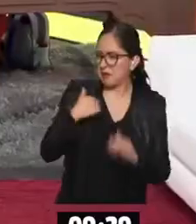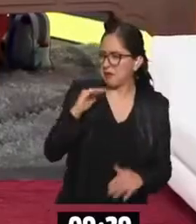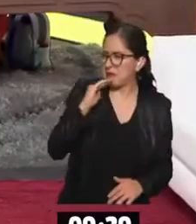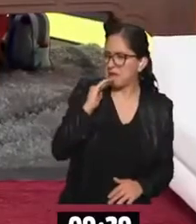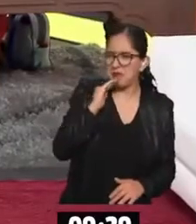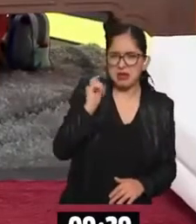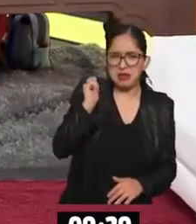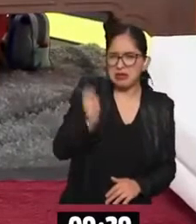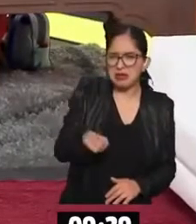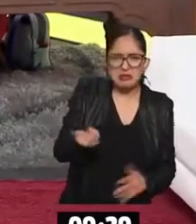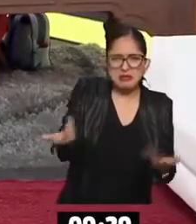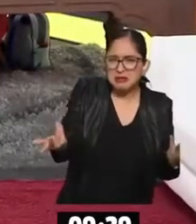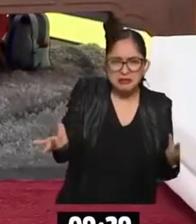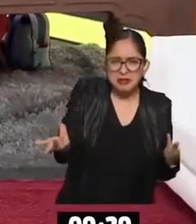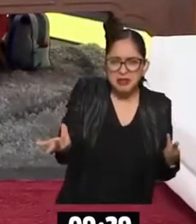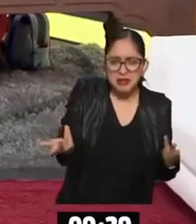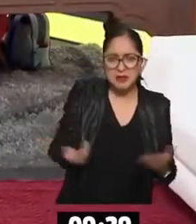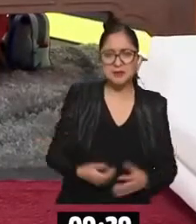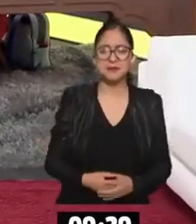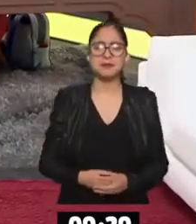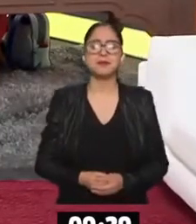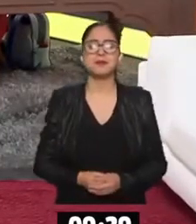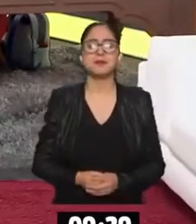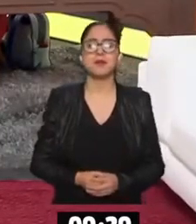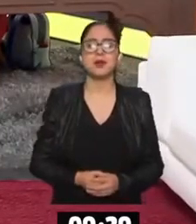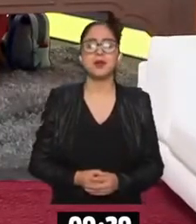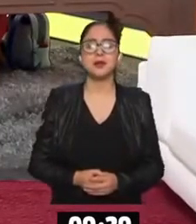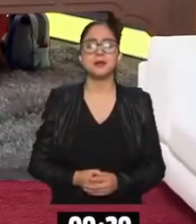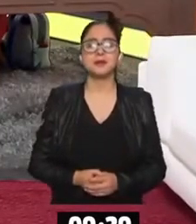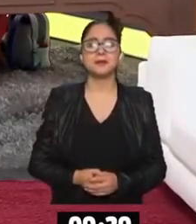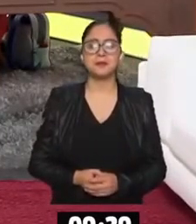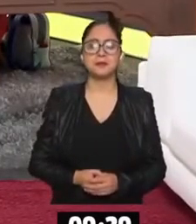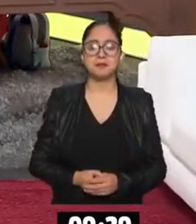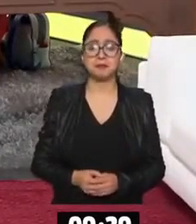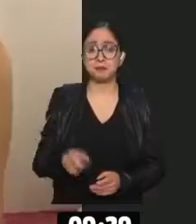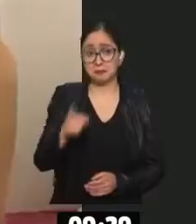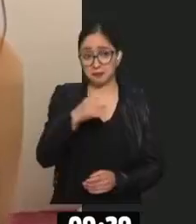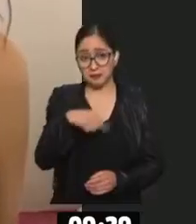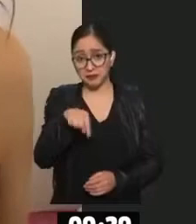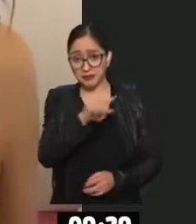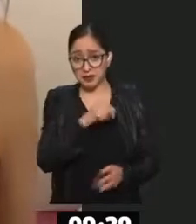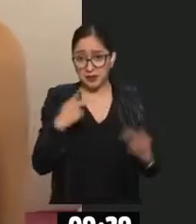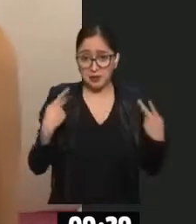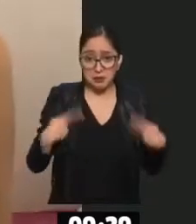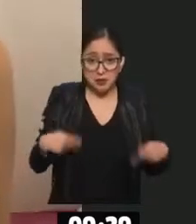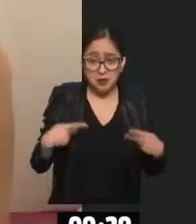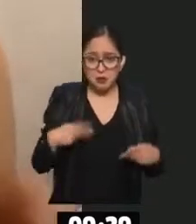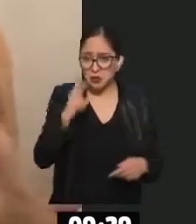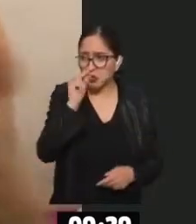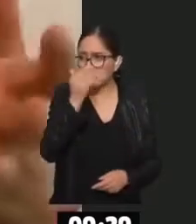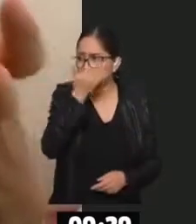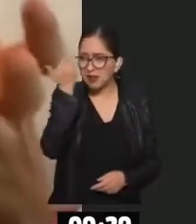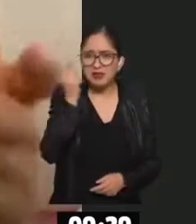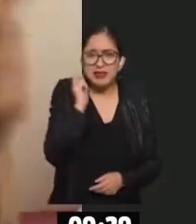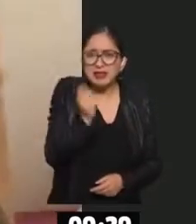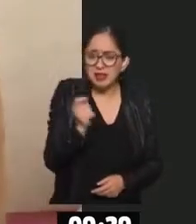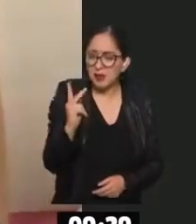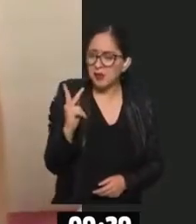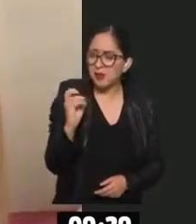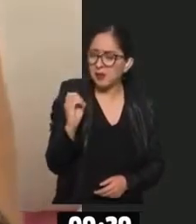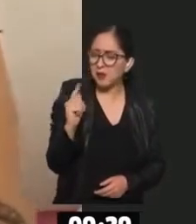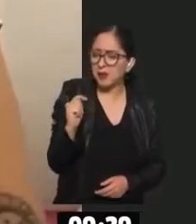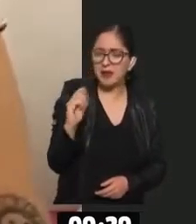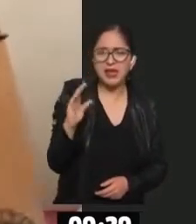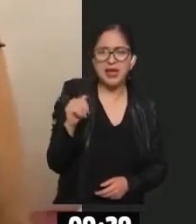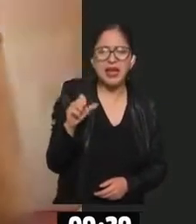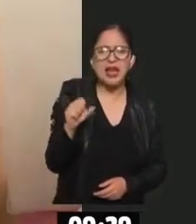bloguero, mamá. A ver. ¿Qué es un podcast? A ver, Salmón? para la gente que no sabe qué es un podcast, digamos que es un formato